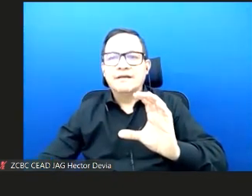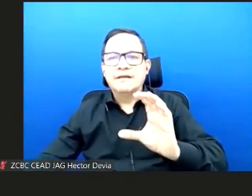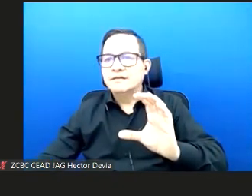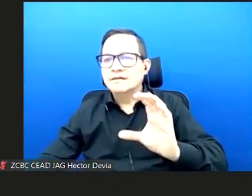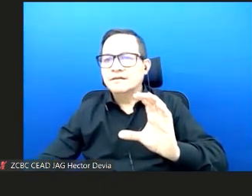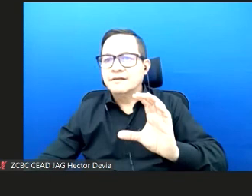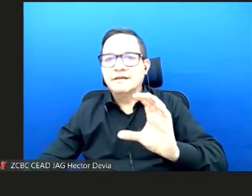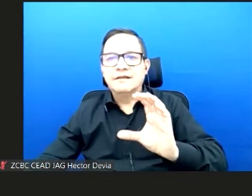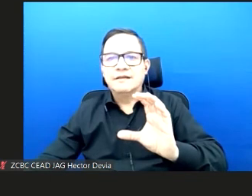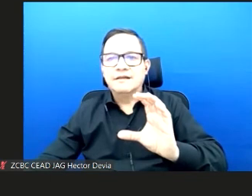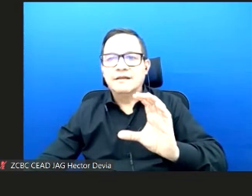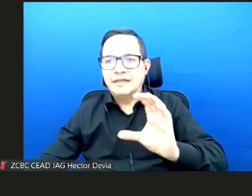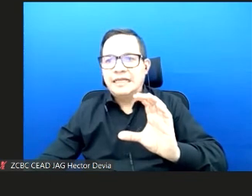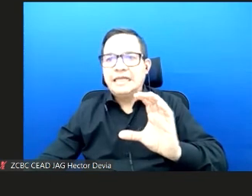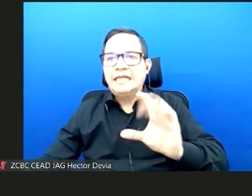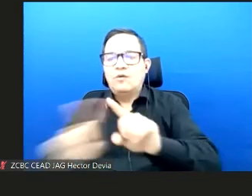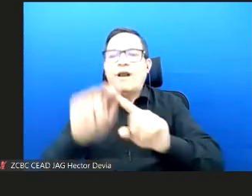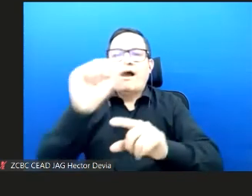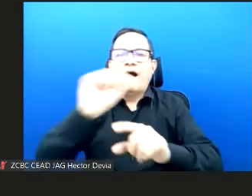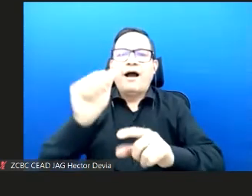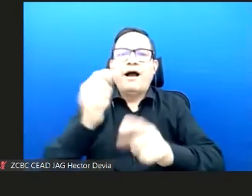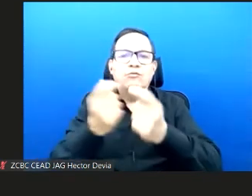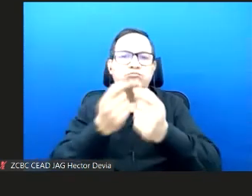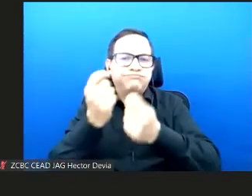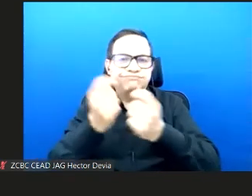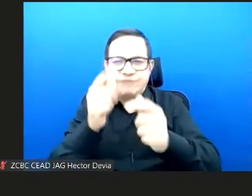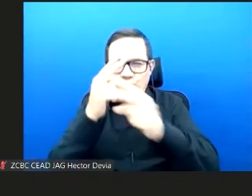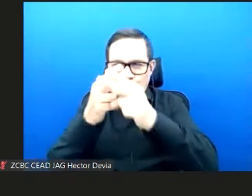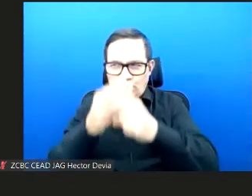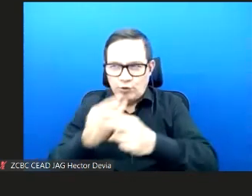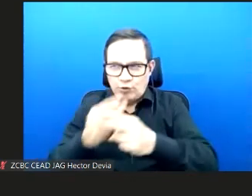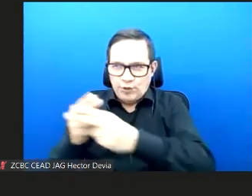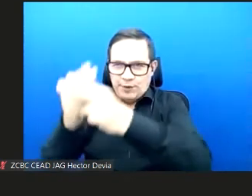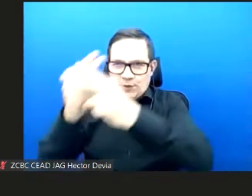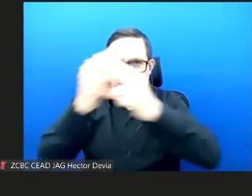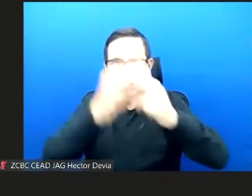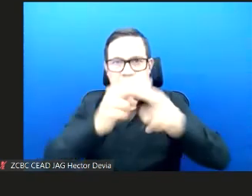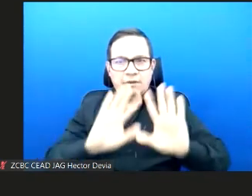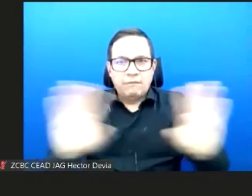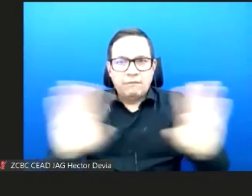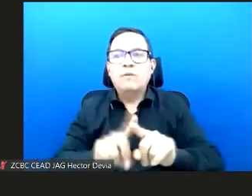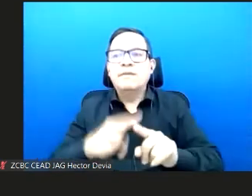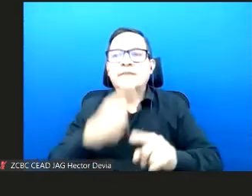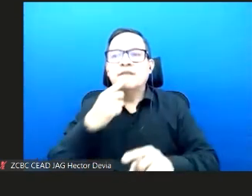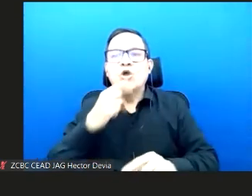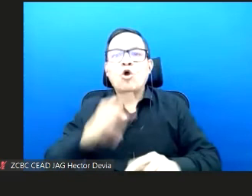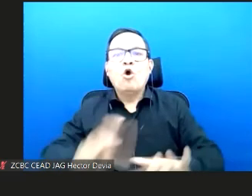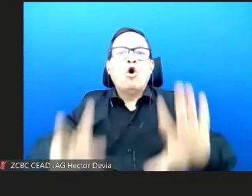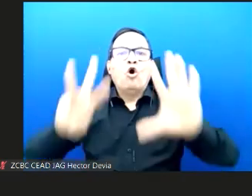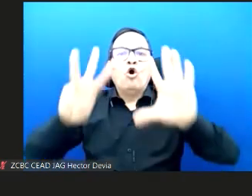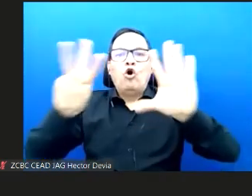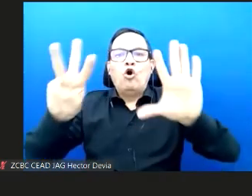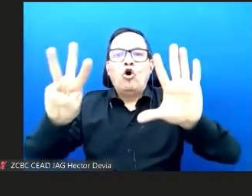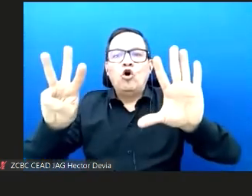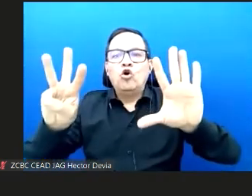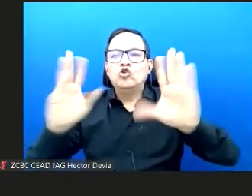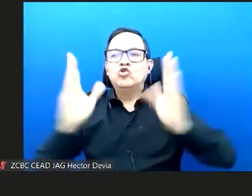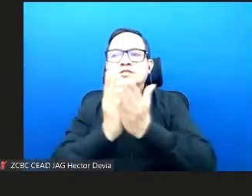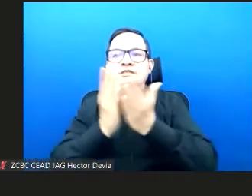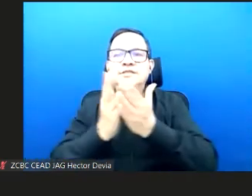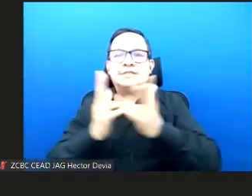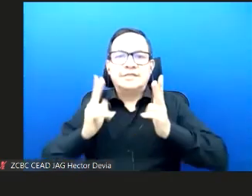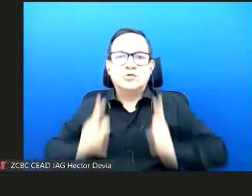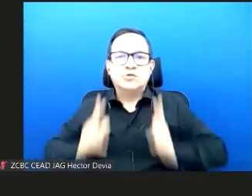El primer dato que nos dicen es, hay 8 estudiantes que perdieron las 3 materias. Ojo aquí, mi recomendación, en